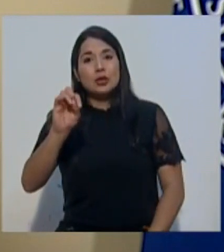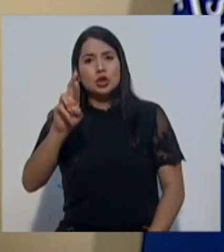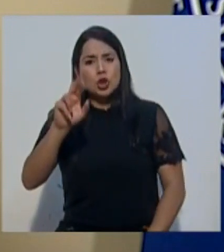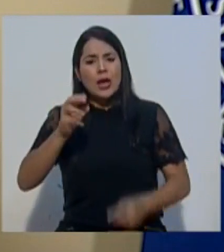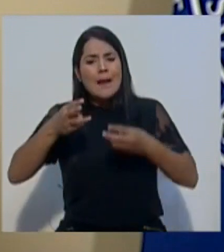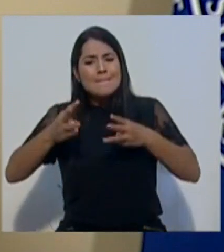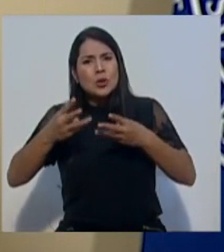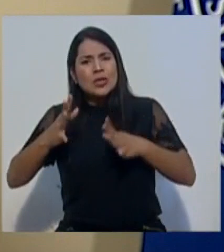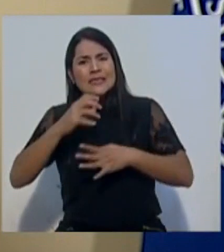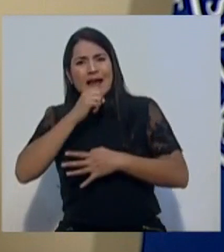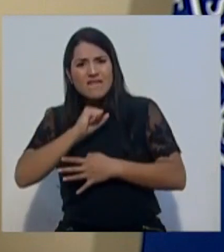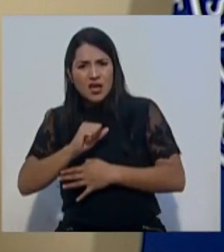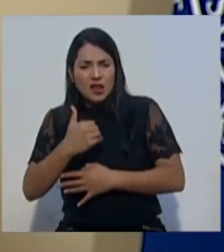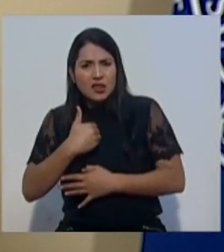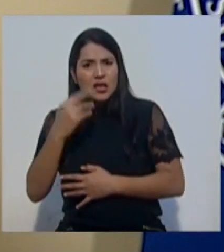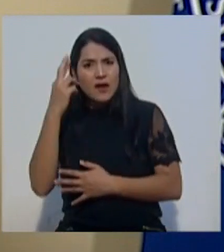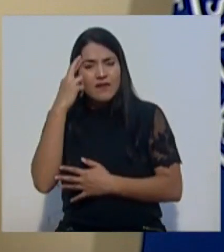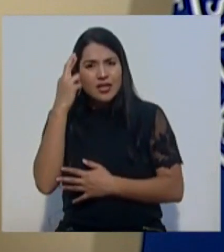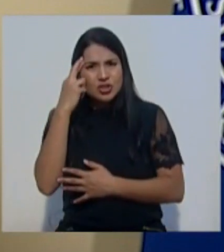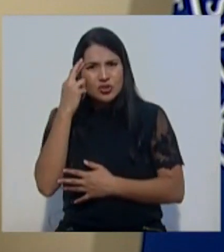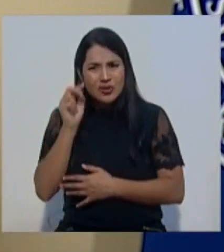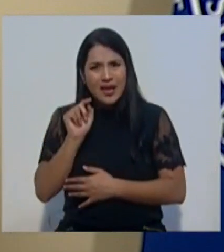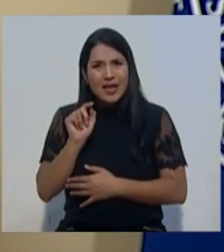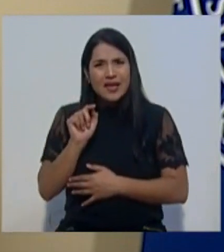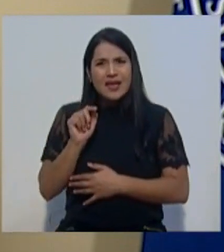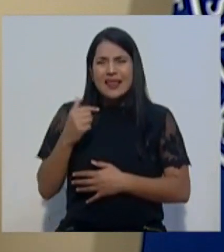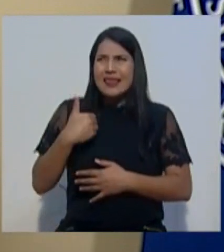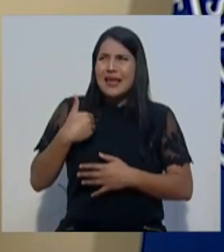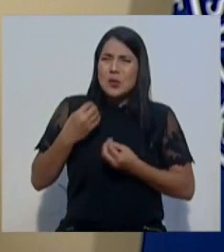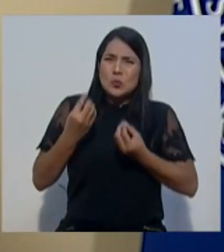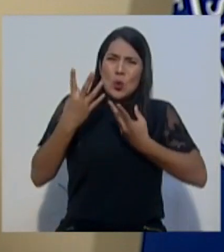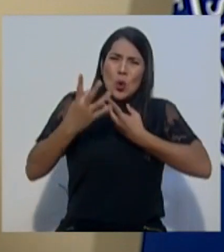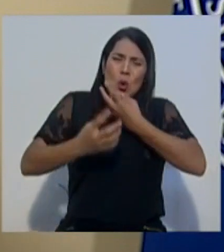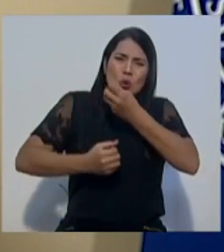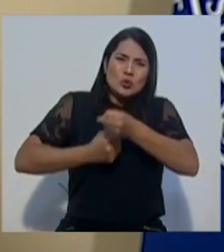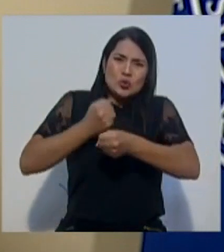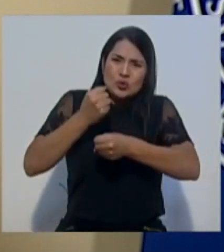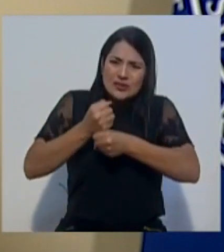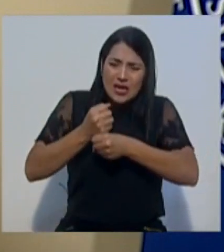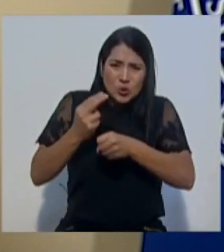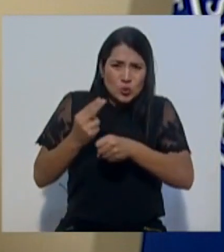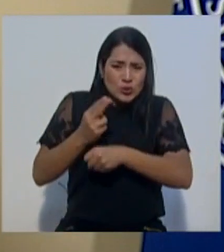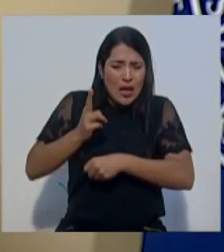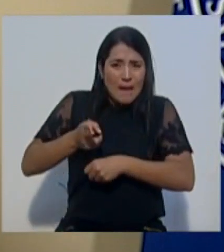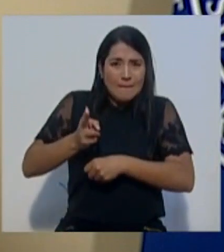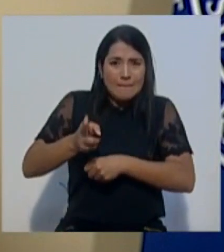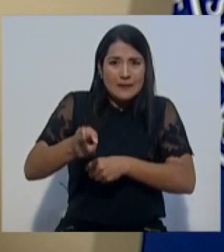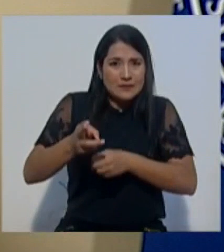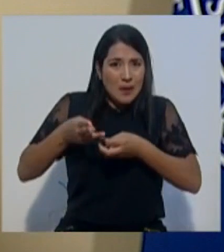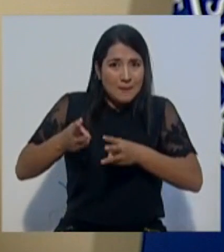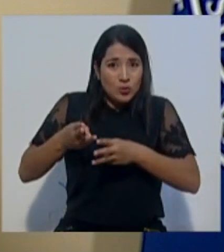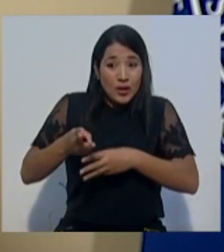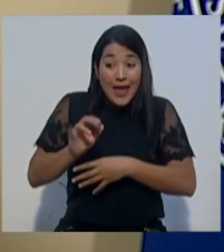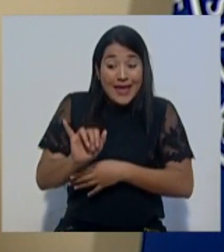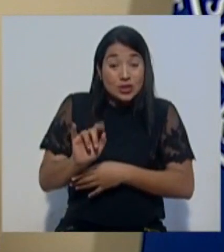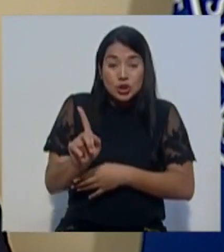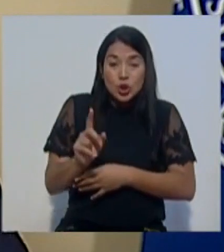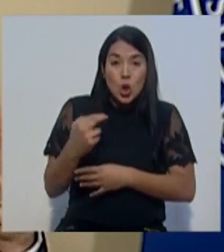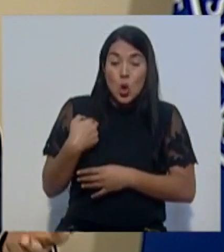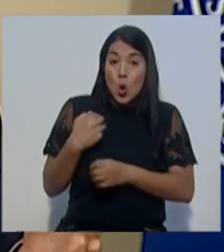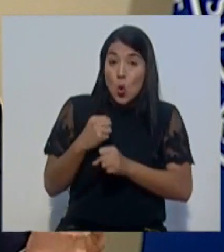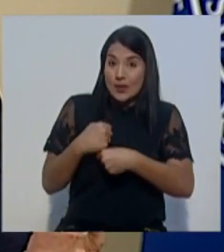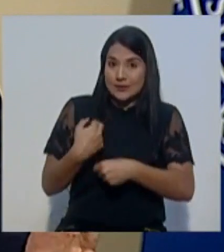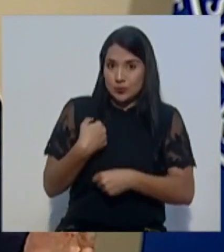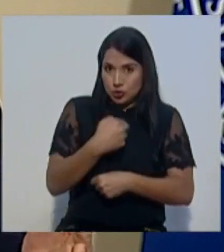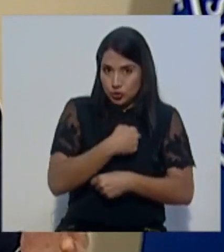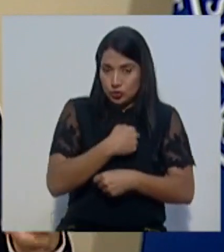tiene razón, se ha construido en el país desde hace lustros, décadas. No es algo que nosotros construimos. Y